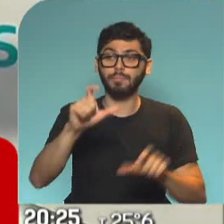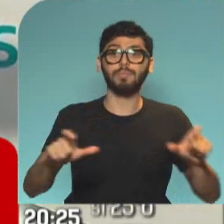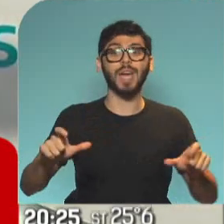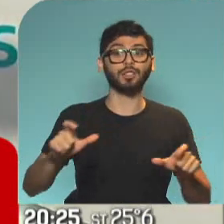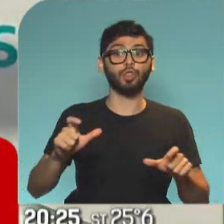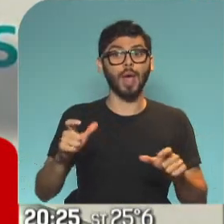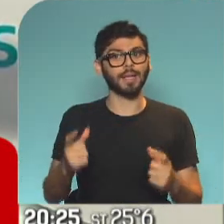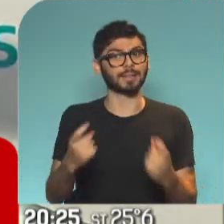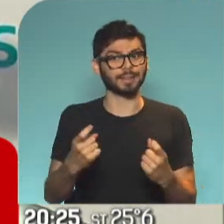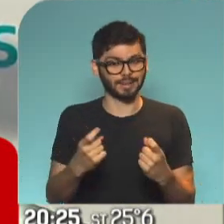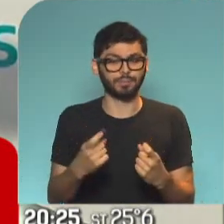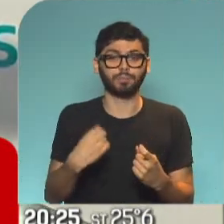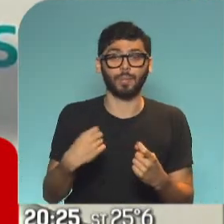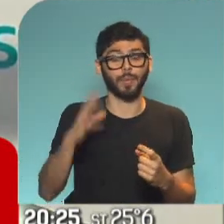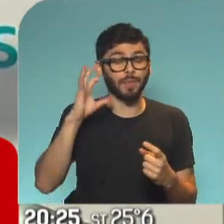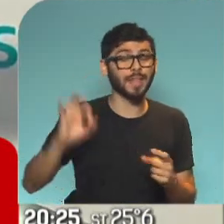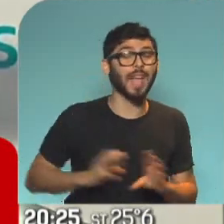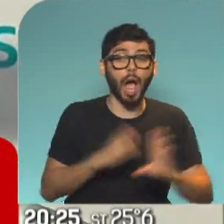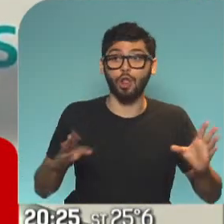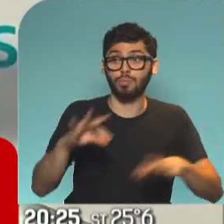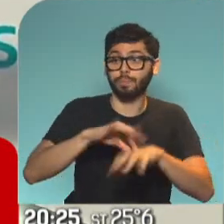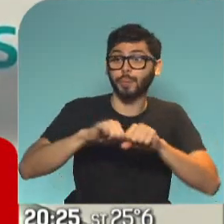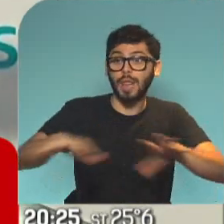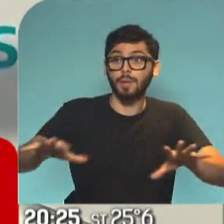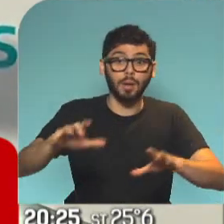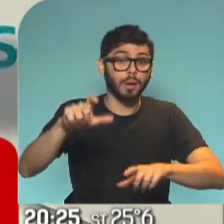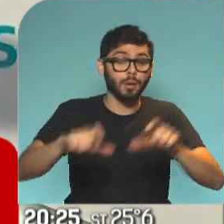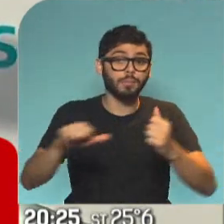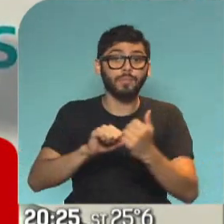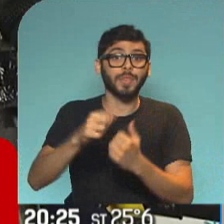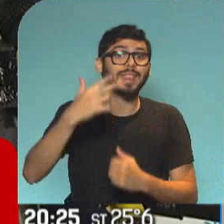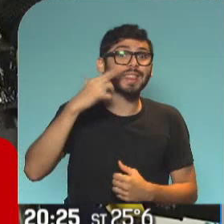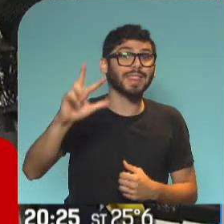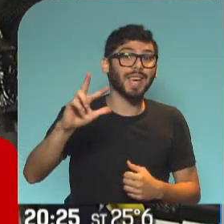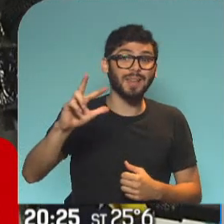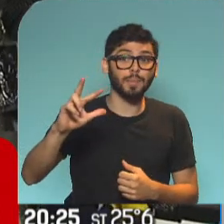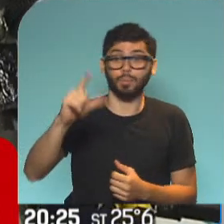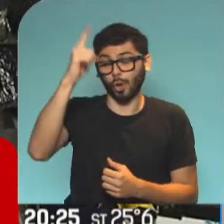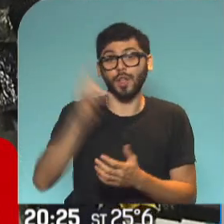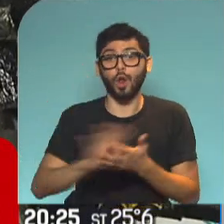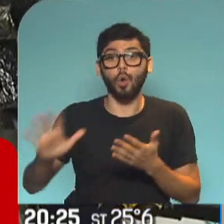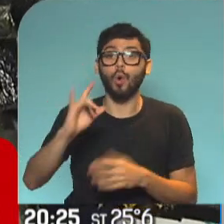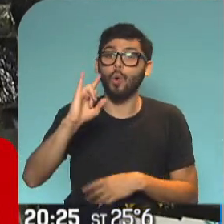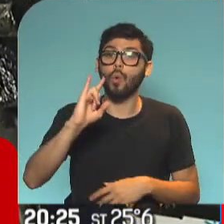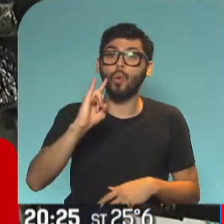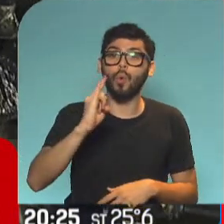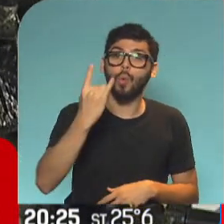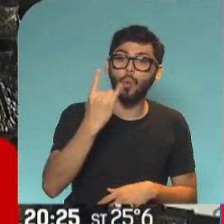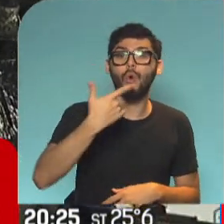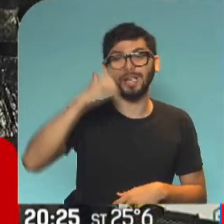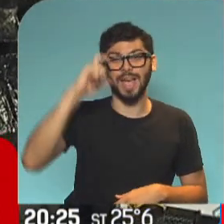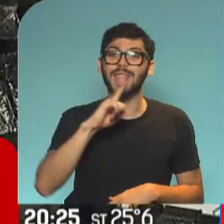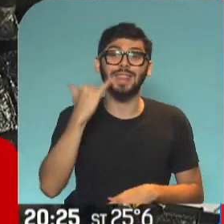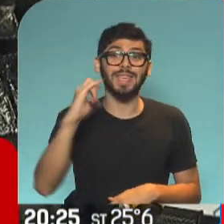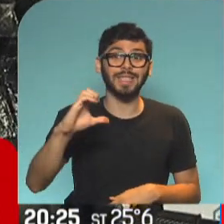cuenta que este año, justamente por ser un año de pandemia, no se pudo terminar la formación de 3.000 cadetes en la escuela Bucetich. Por eso este año